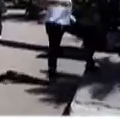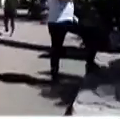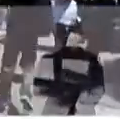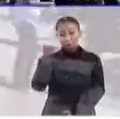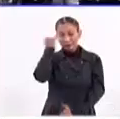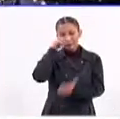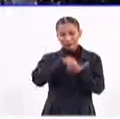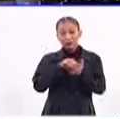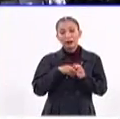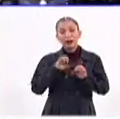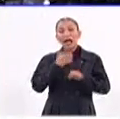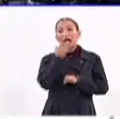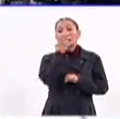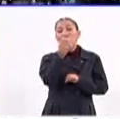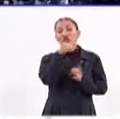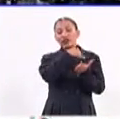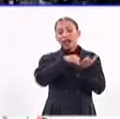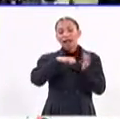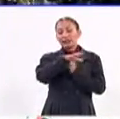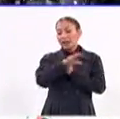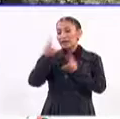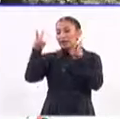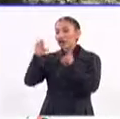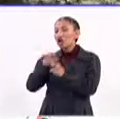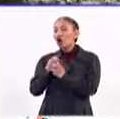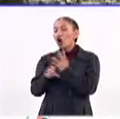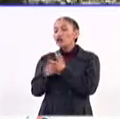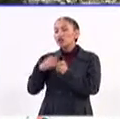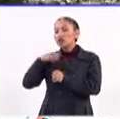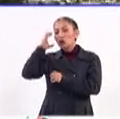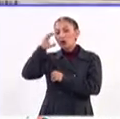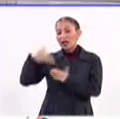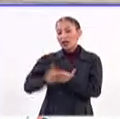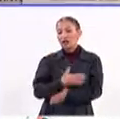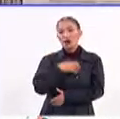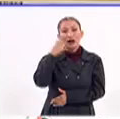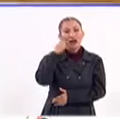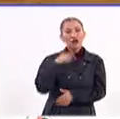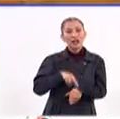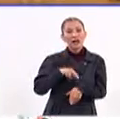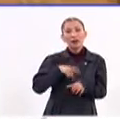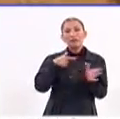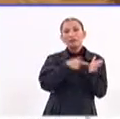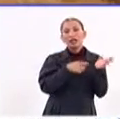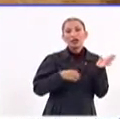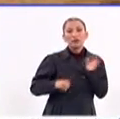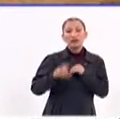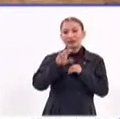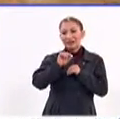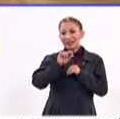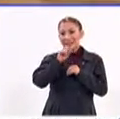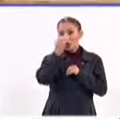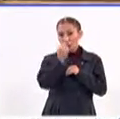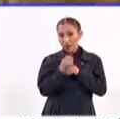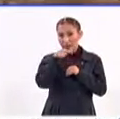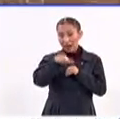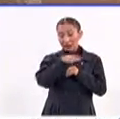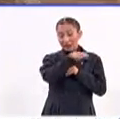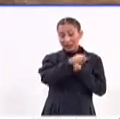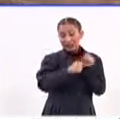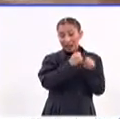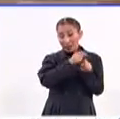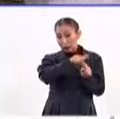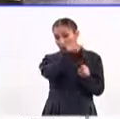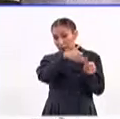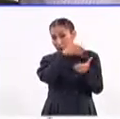El autor de El grito de las islas y Cosas crueles nació en León, Nicaragua, en 1879. 17